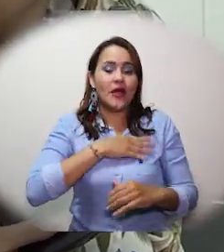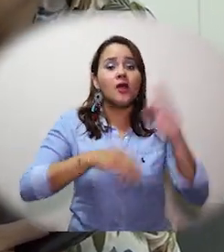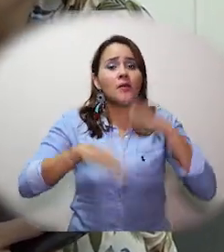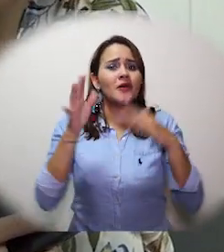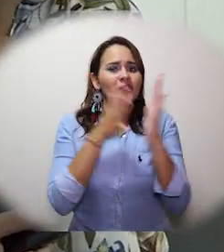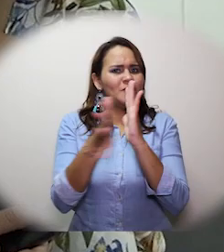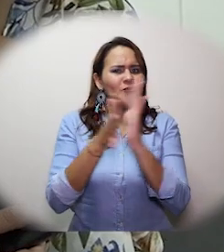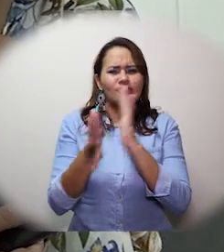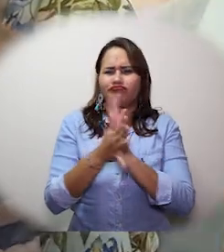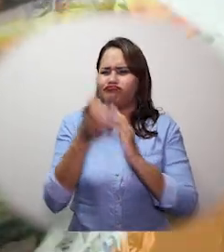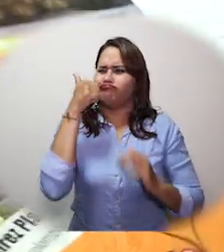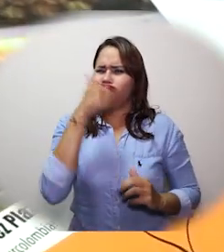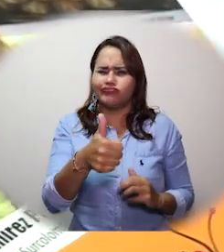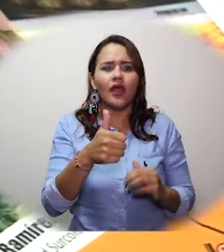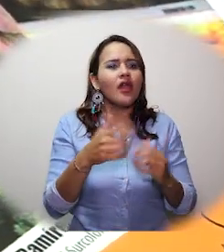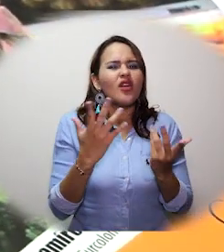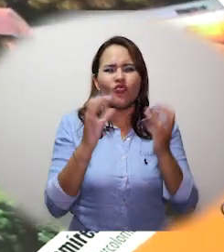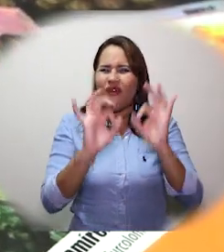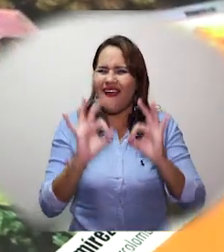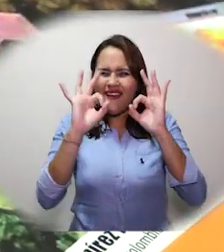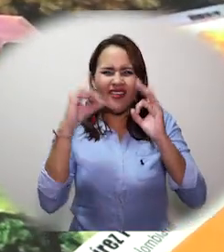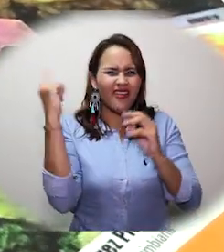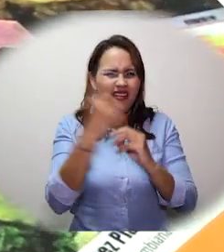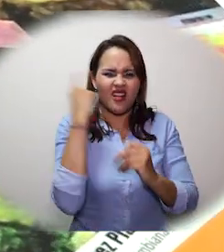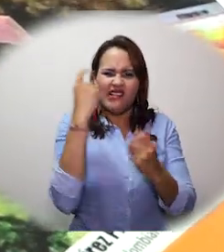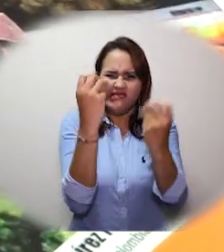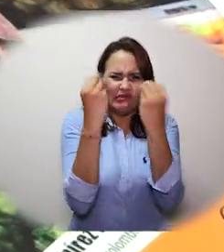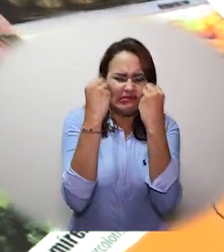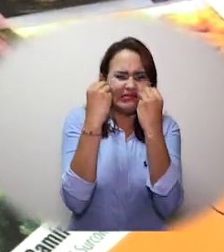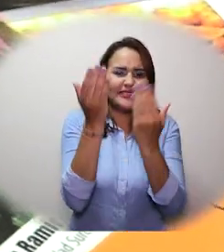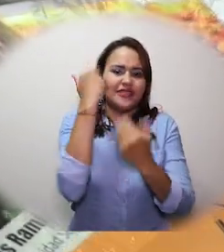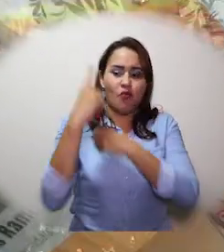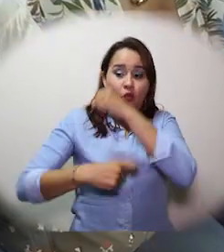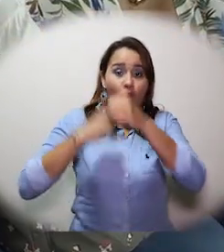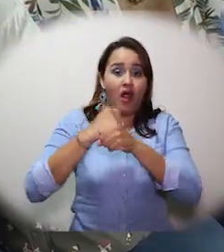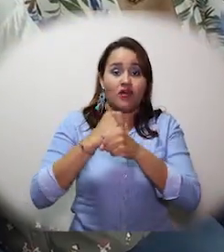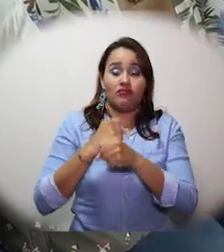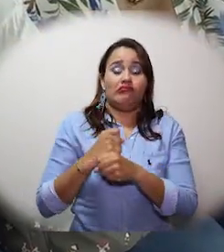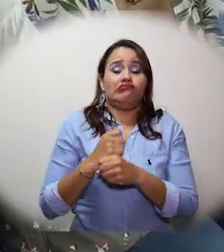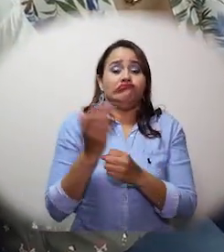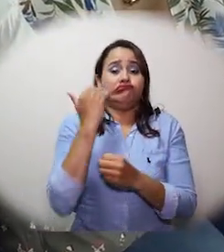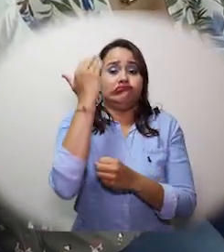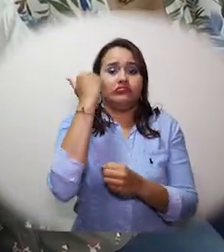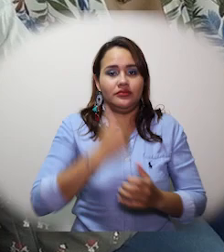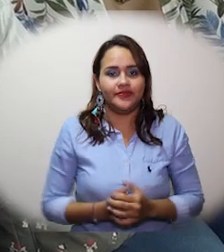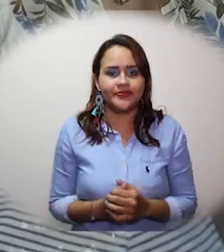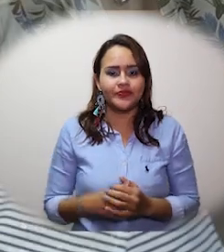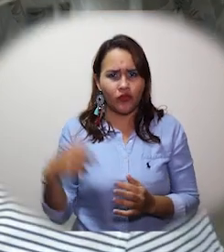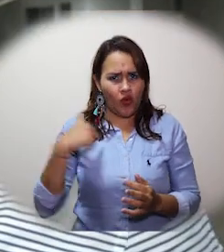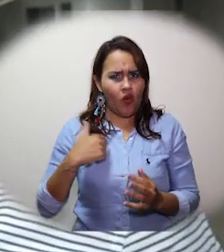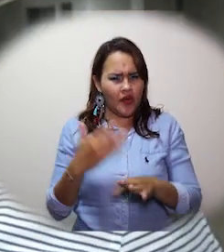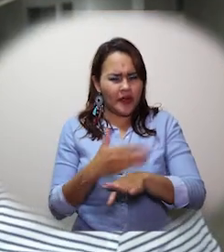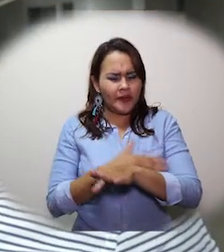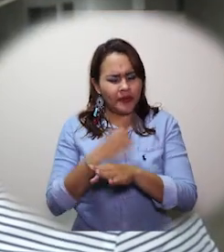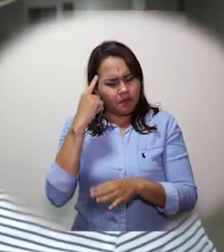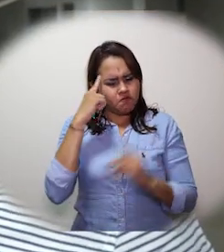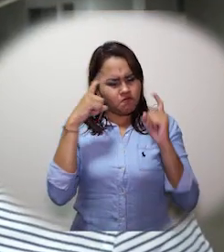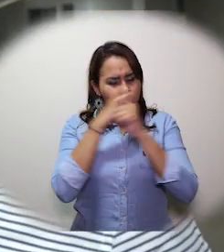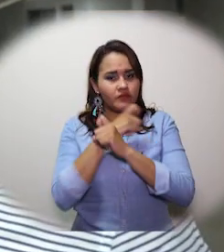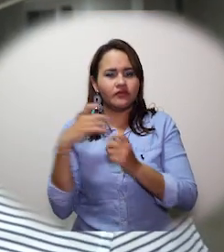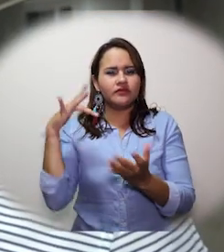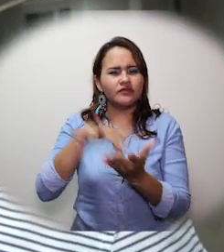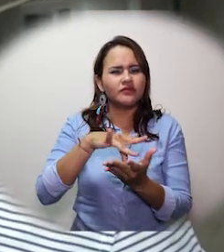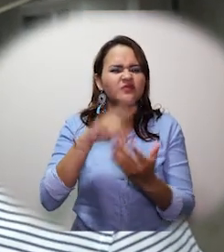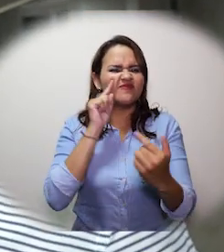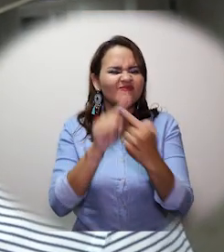académica, manifestaron su satisfacción por la calidad de los contenidos recibidos durante su año de formación posgradual. Cuando llegué a hacer esta